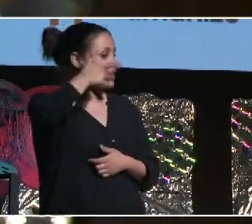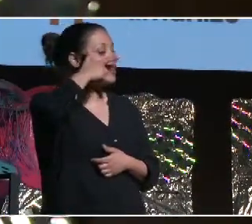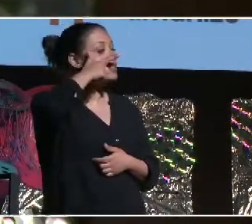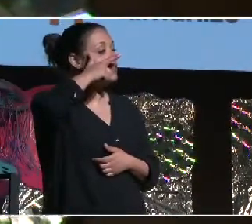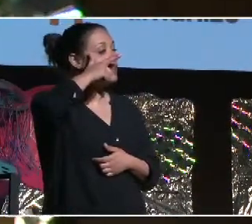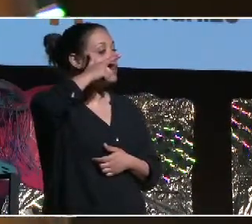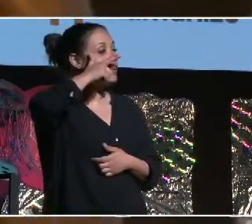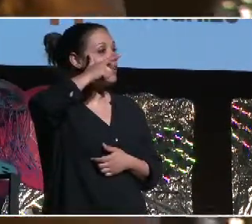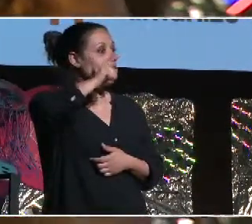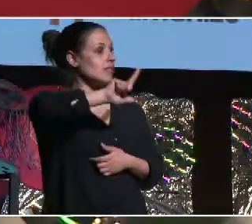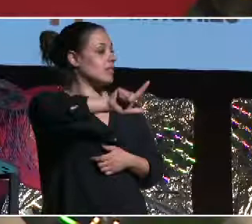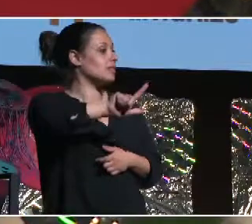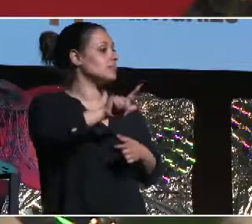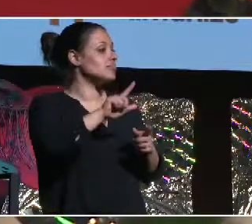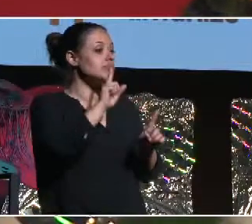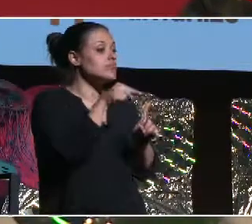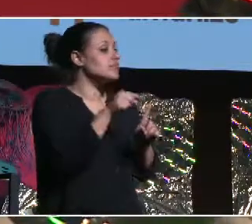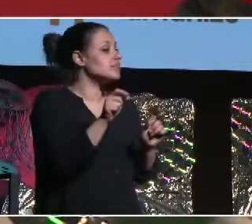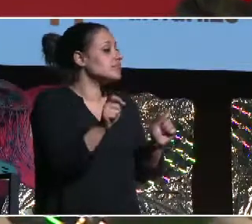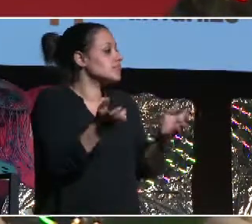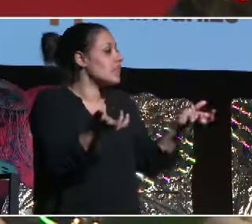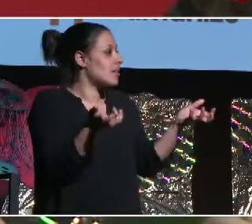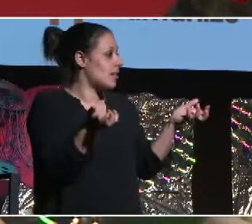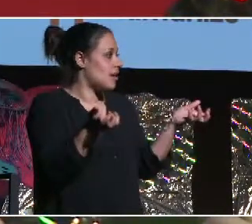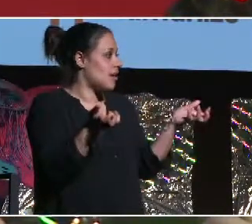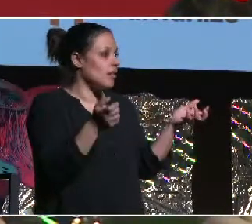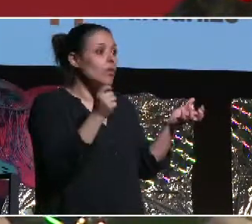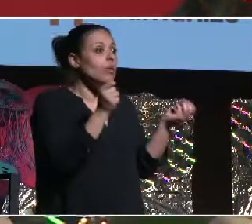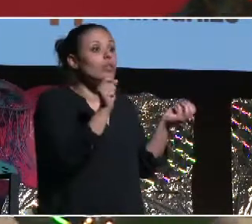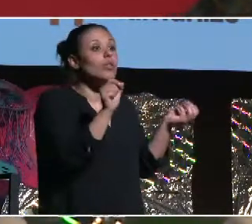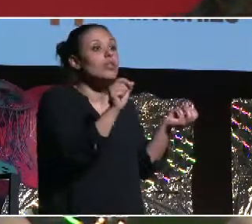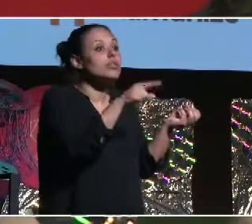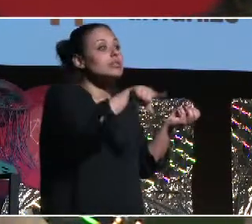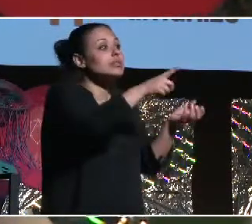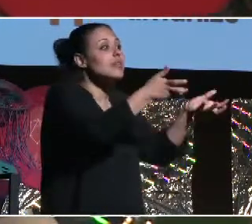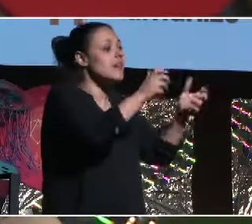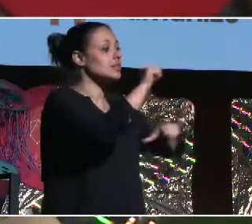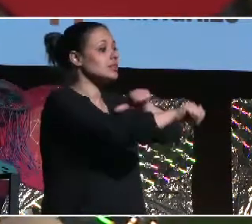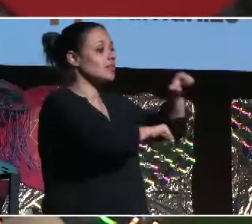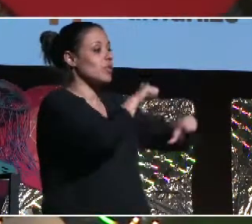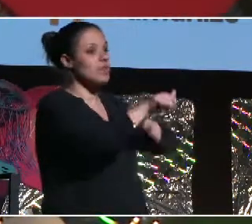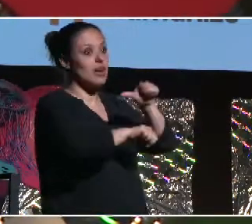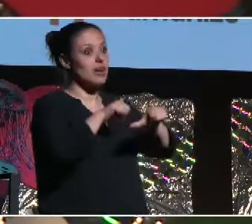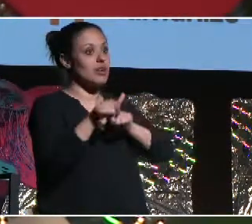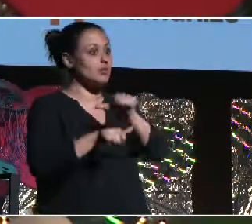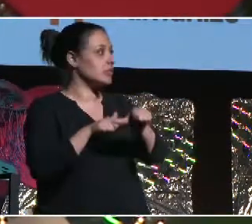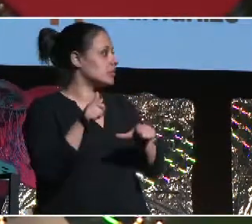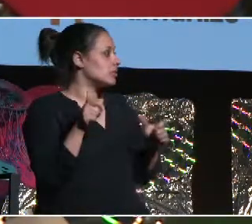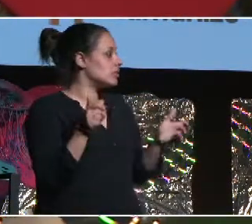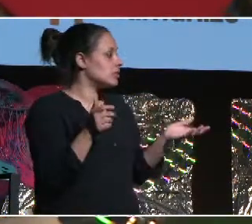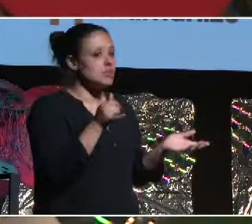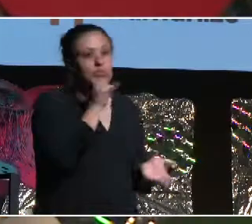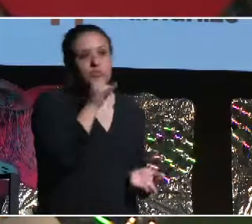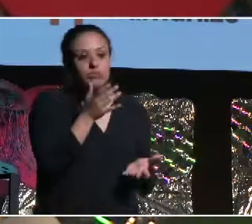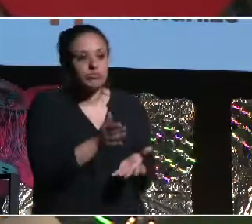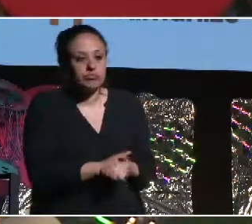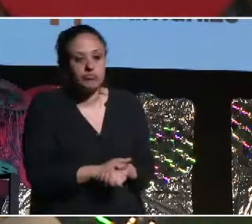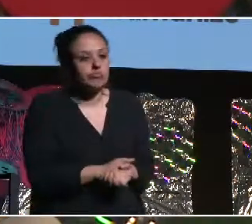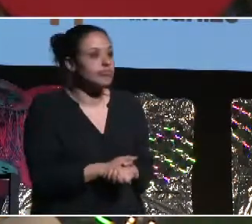tal y cual tema, sino qué es eso que ustedes quieren transformar. Entonces, por ejemplo, para un